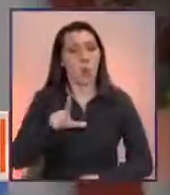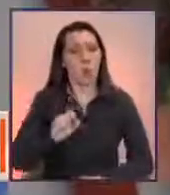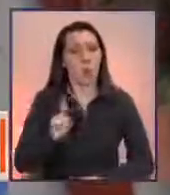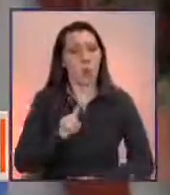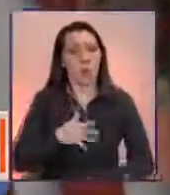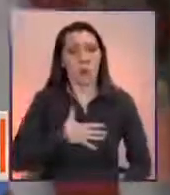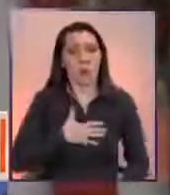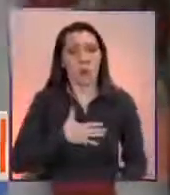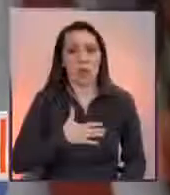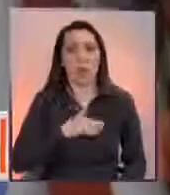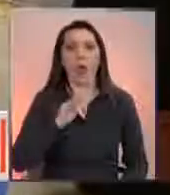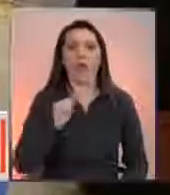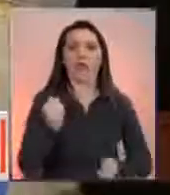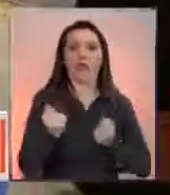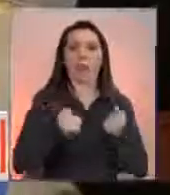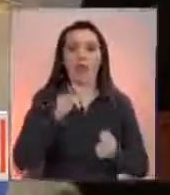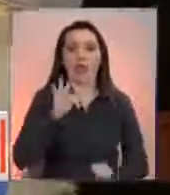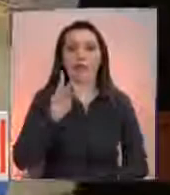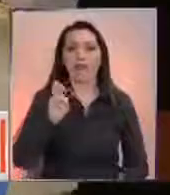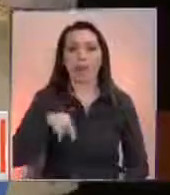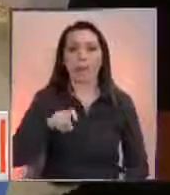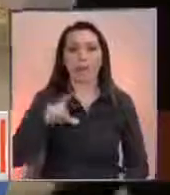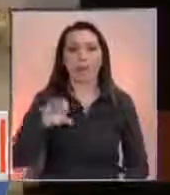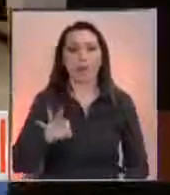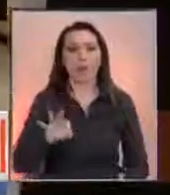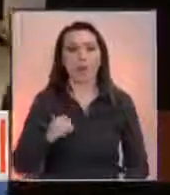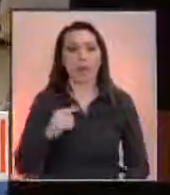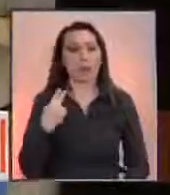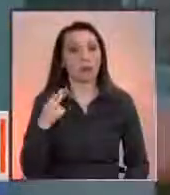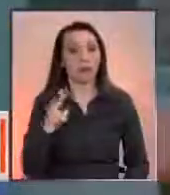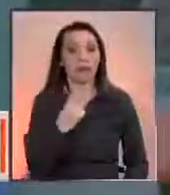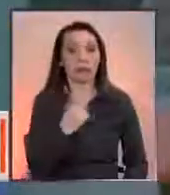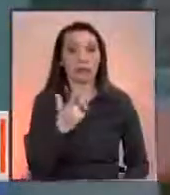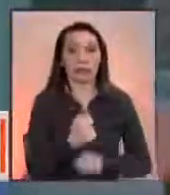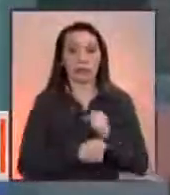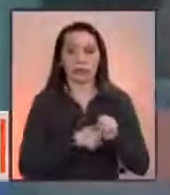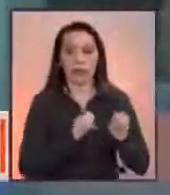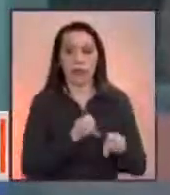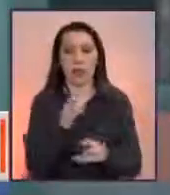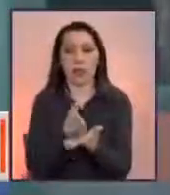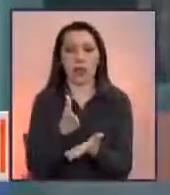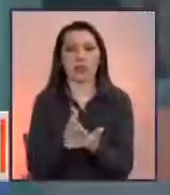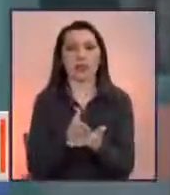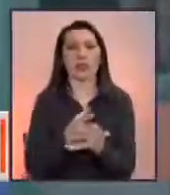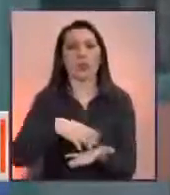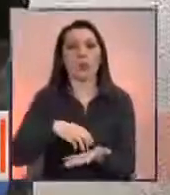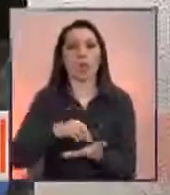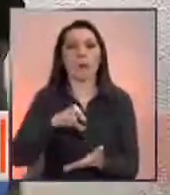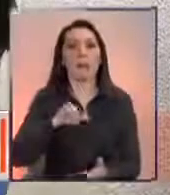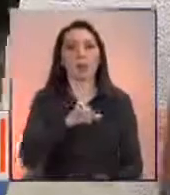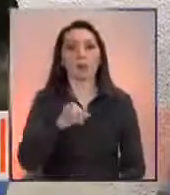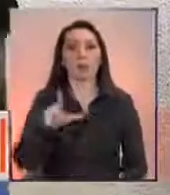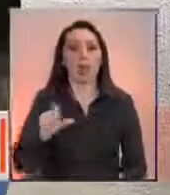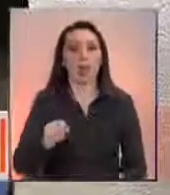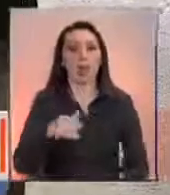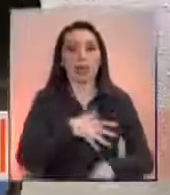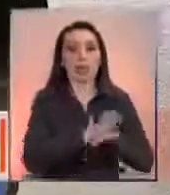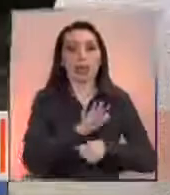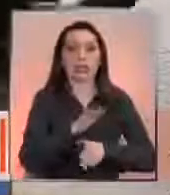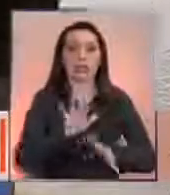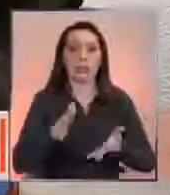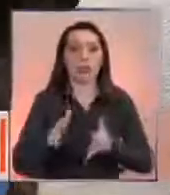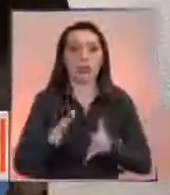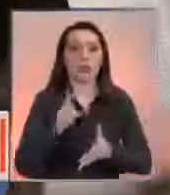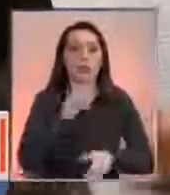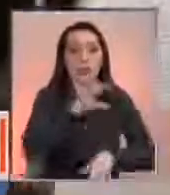el flamenco en la sangre. Esta madrileña de 27 años hace clases en la escuela La Plazuela, una de las 15 aproximadamente